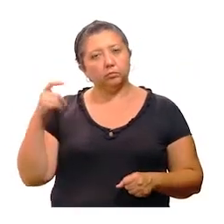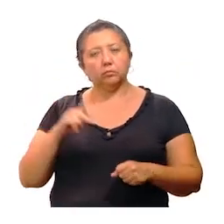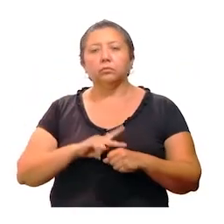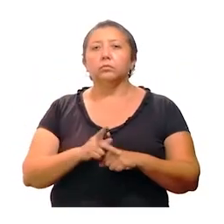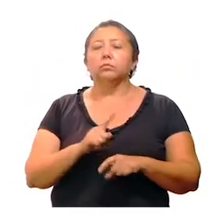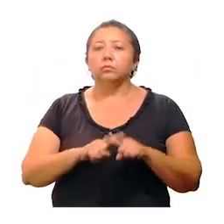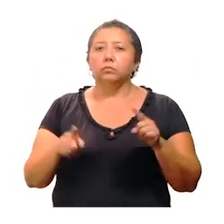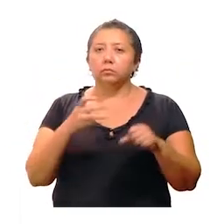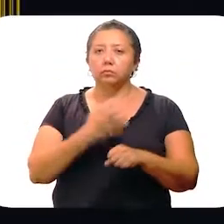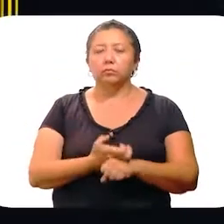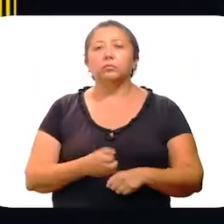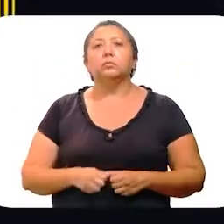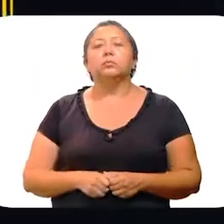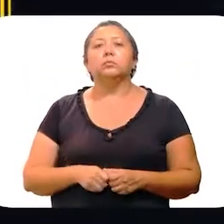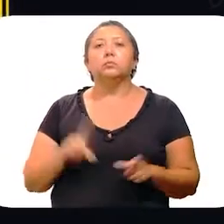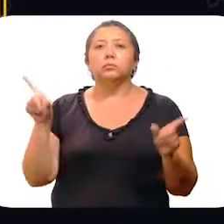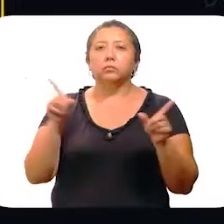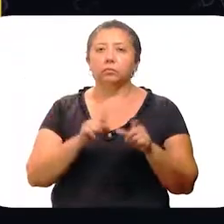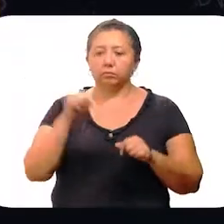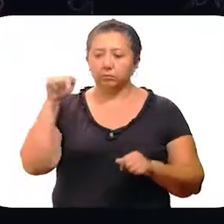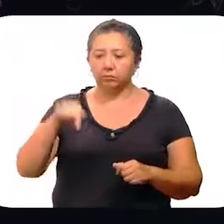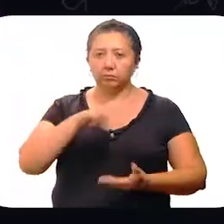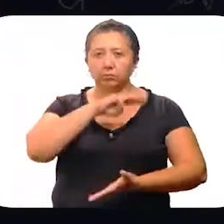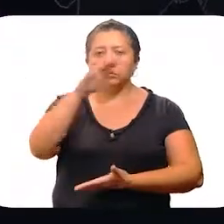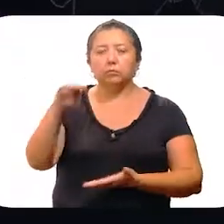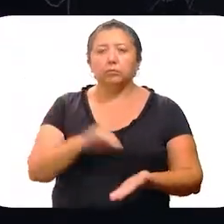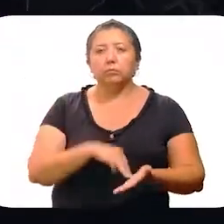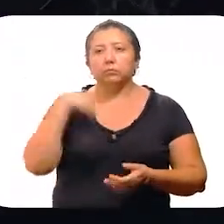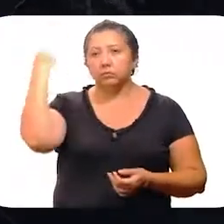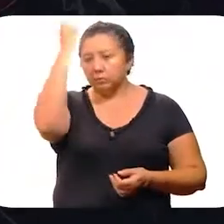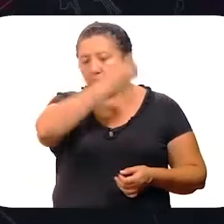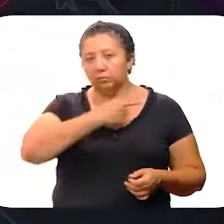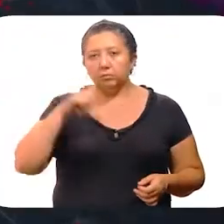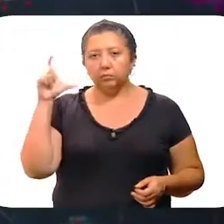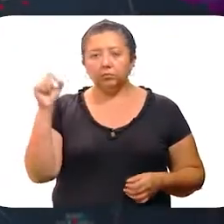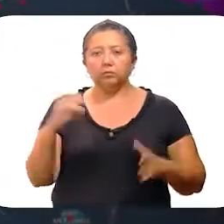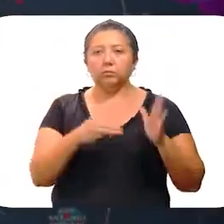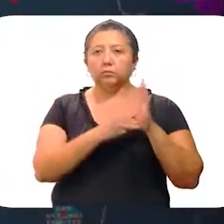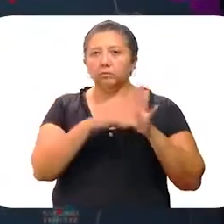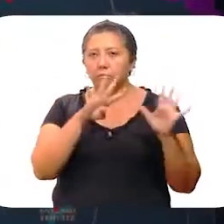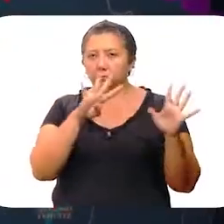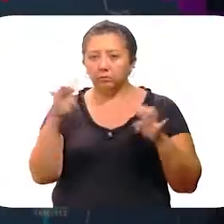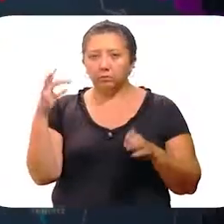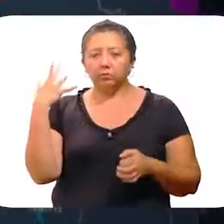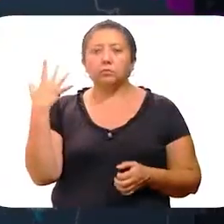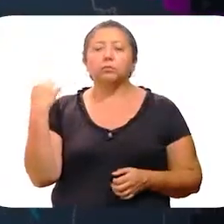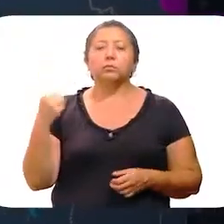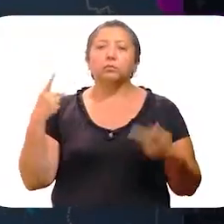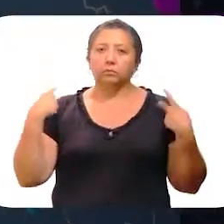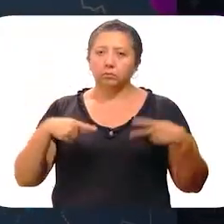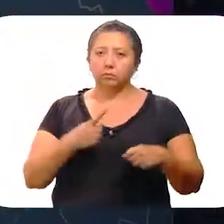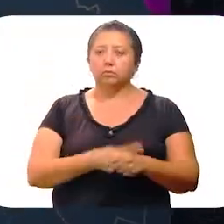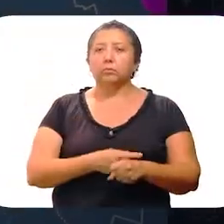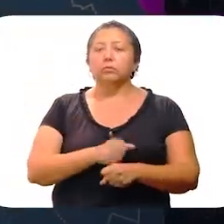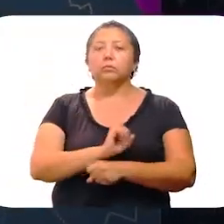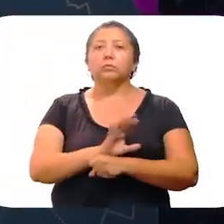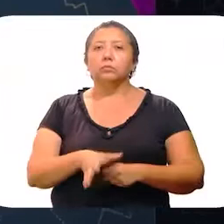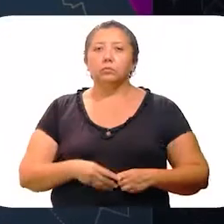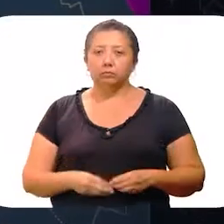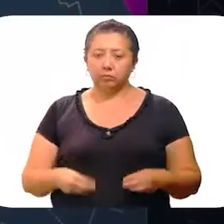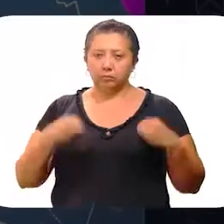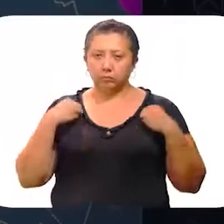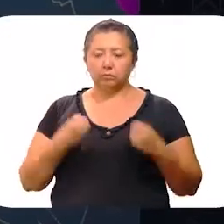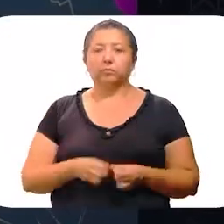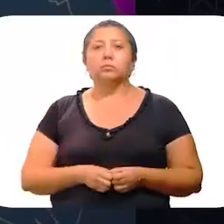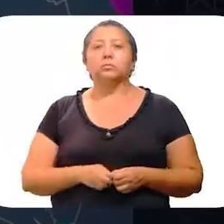otro país u otro estado. Específicamente, en Mérida se han diagnosticado 20,959 personas contagiadas de coronavirus,